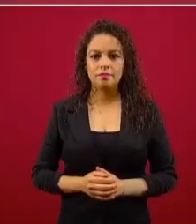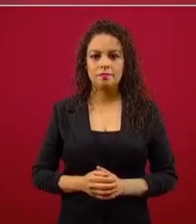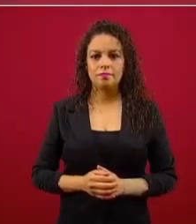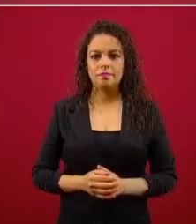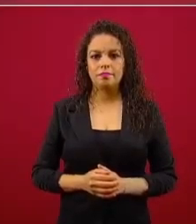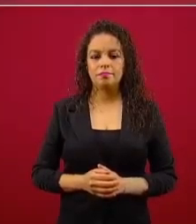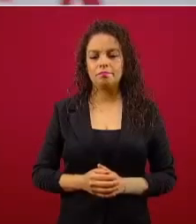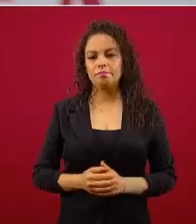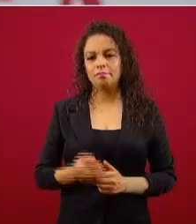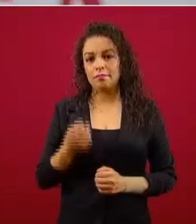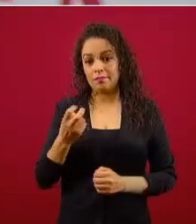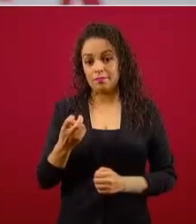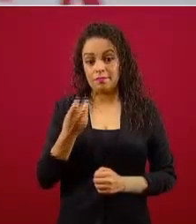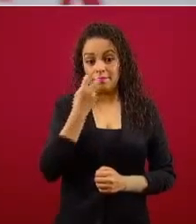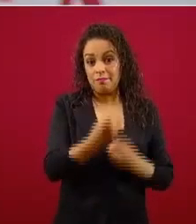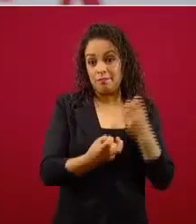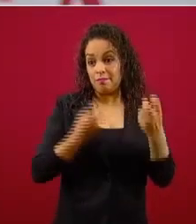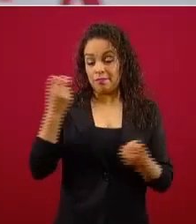agresiones